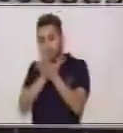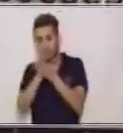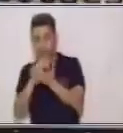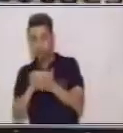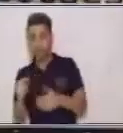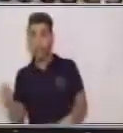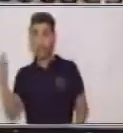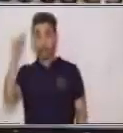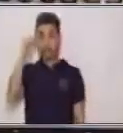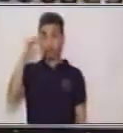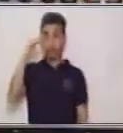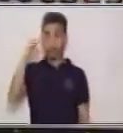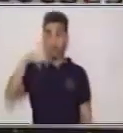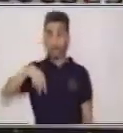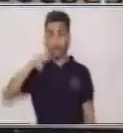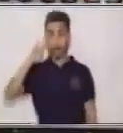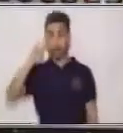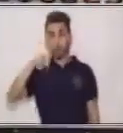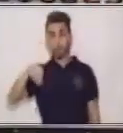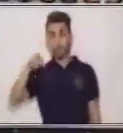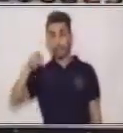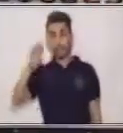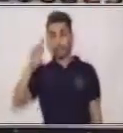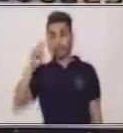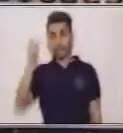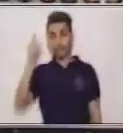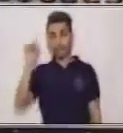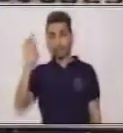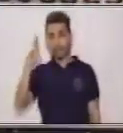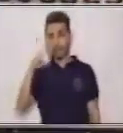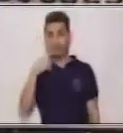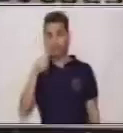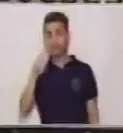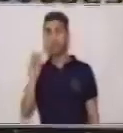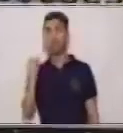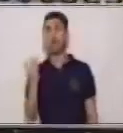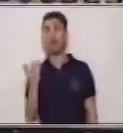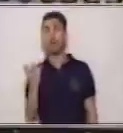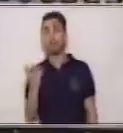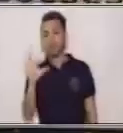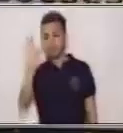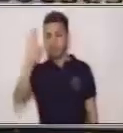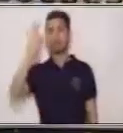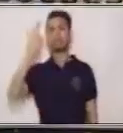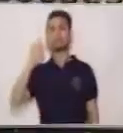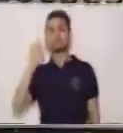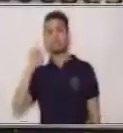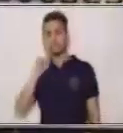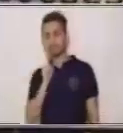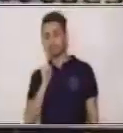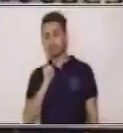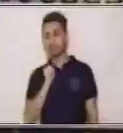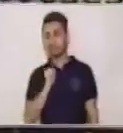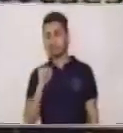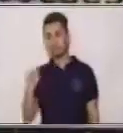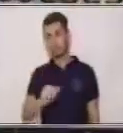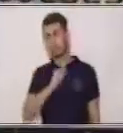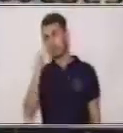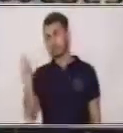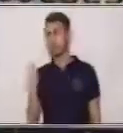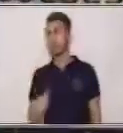tomar. Entonces tomé una, pero está dividido en 6. Excelente. Vamos con la siguiente.